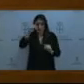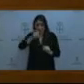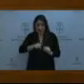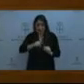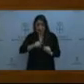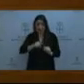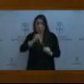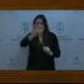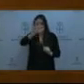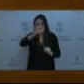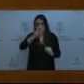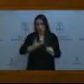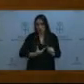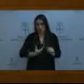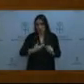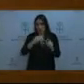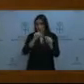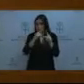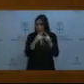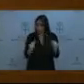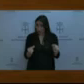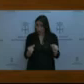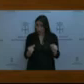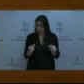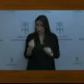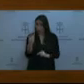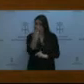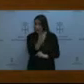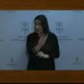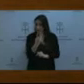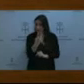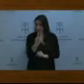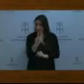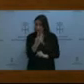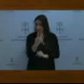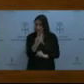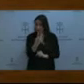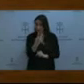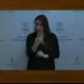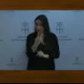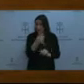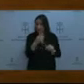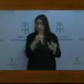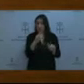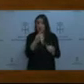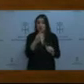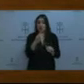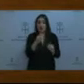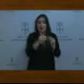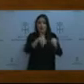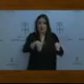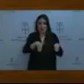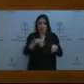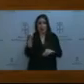cinco ayuntamientos asturianos y tres de ellos, de los seis mayores de nuestra comunidad, como es el caso de Siero, de